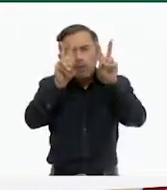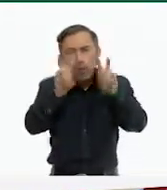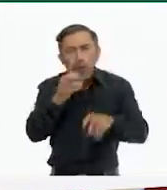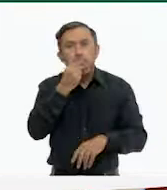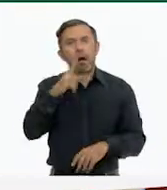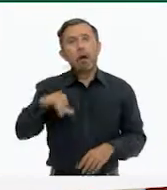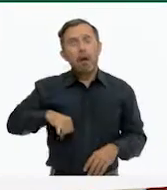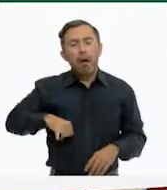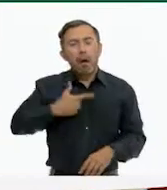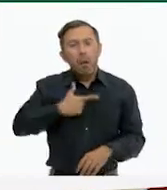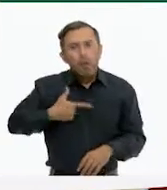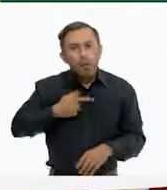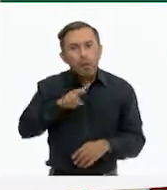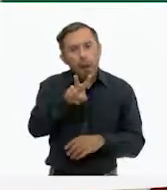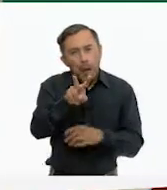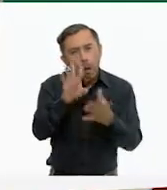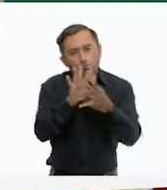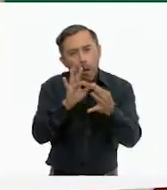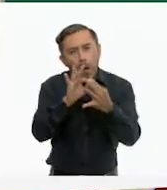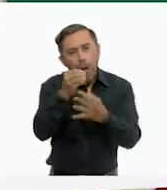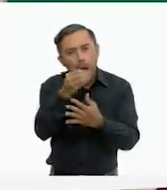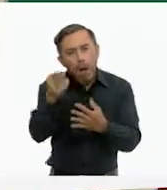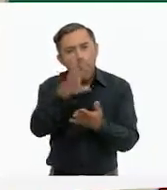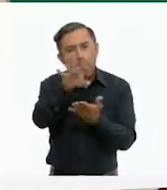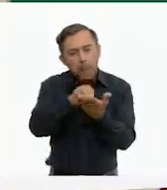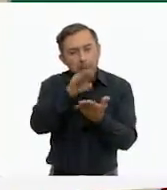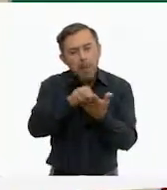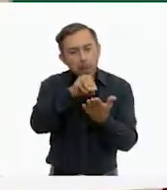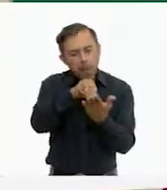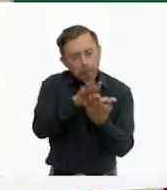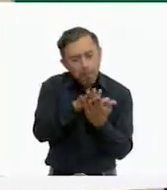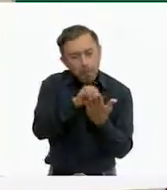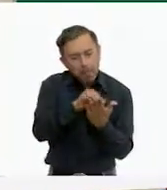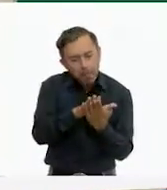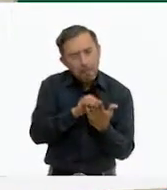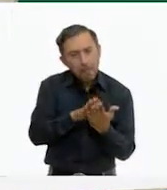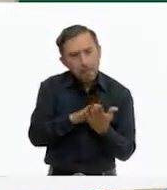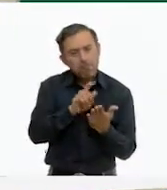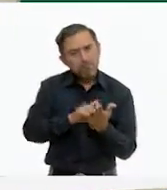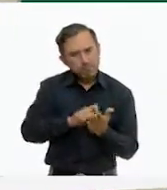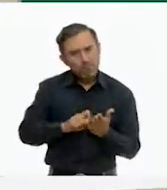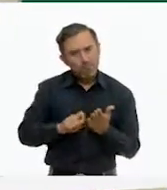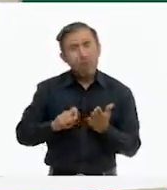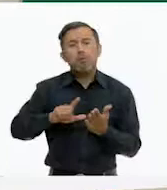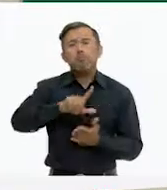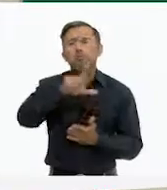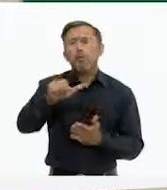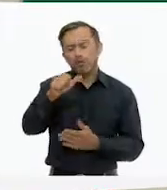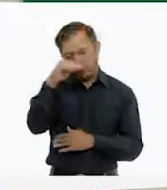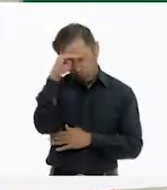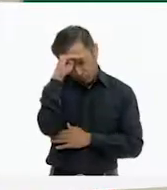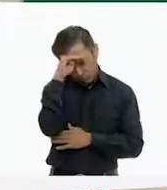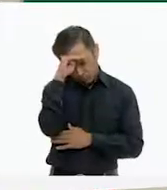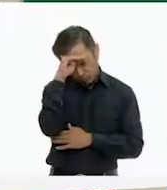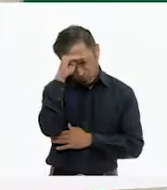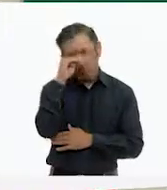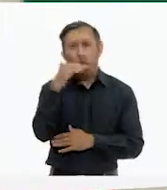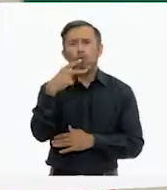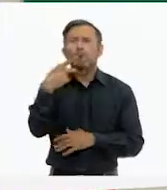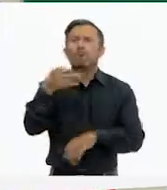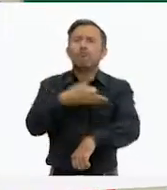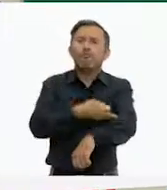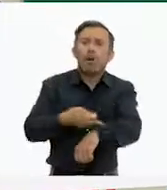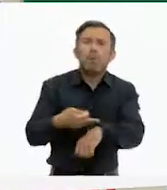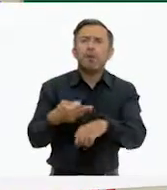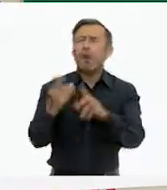vayan viendo y escuchando aquí, entonces lo pueden ir anotando para después hacer reflexiones y practicarlo con su familia, en